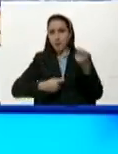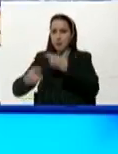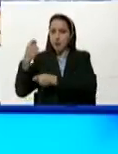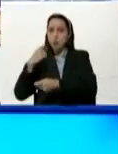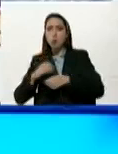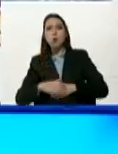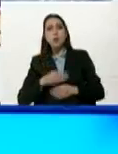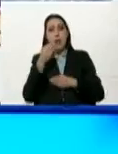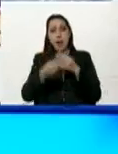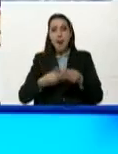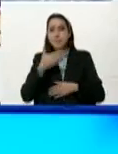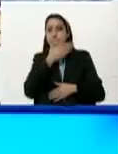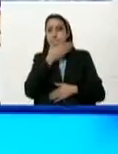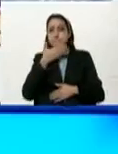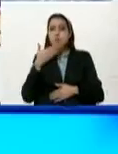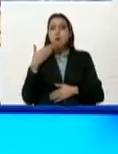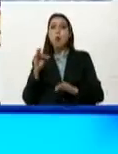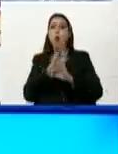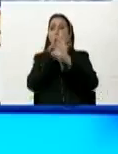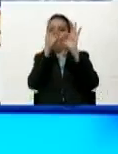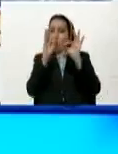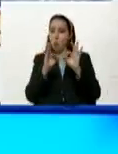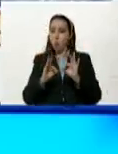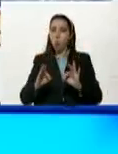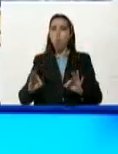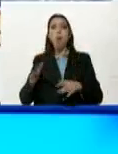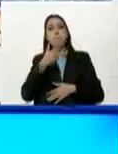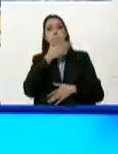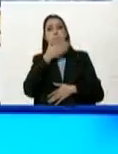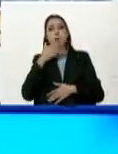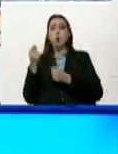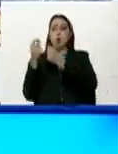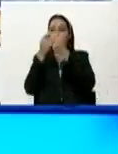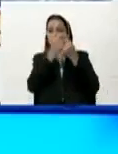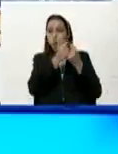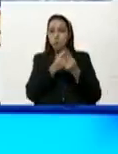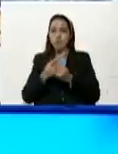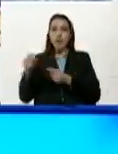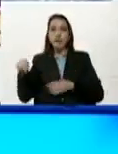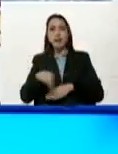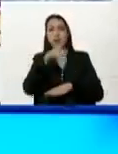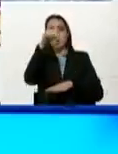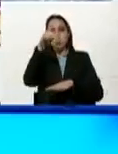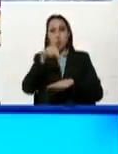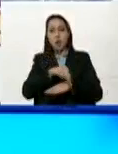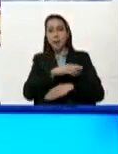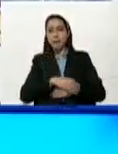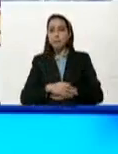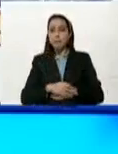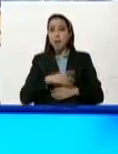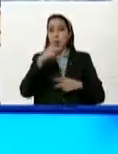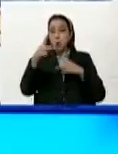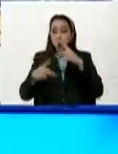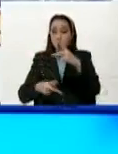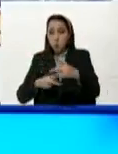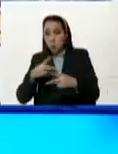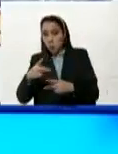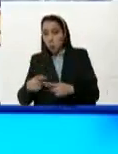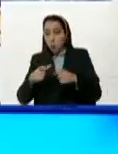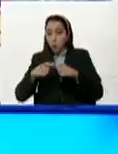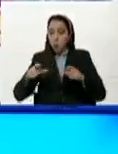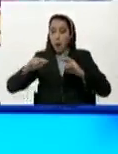cree un mejor clima sobre todo de recuperación de la economía creo que el proceso de represión